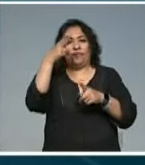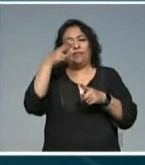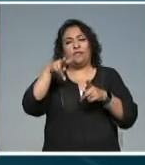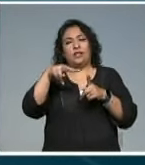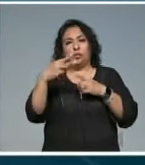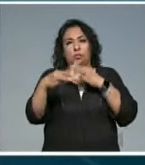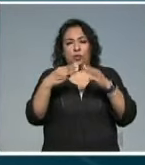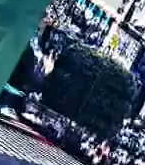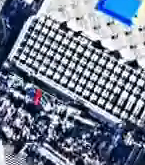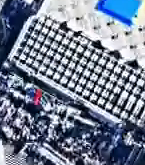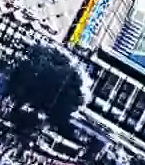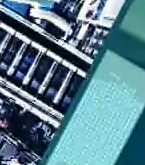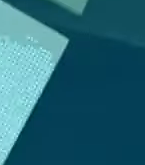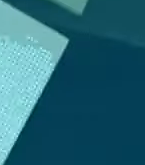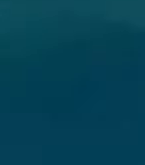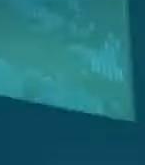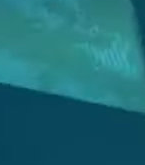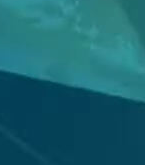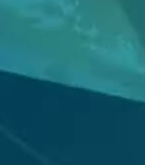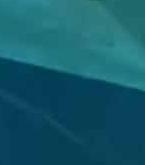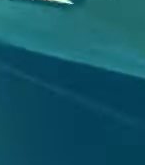Global.